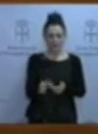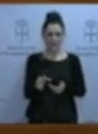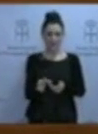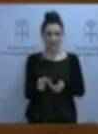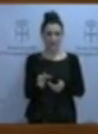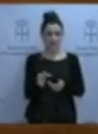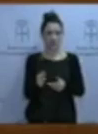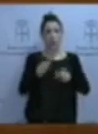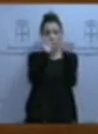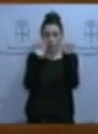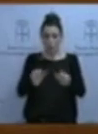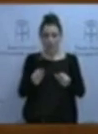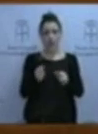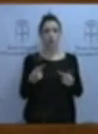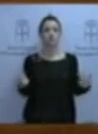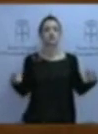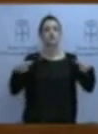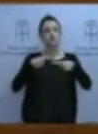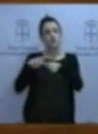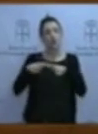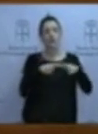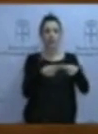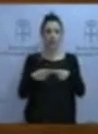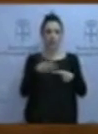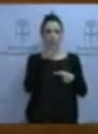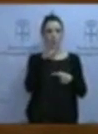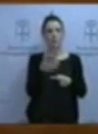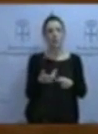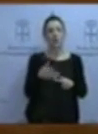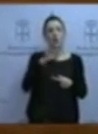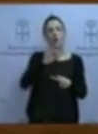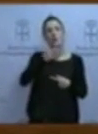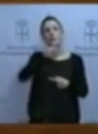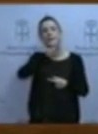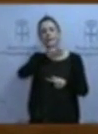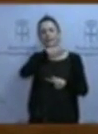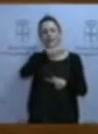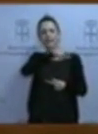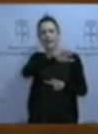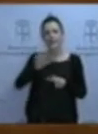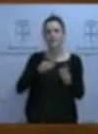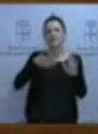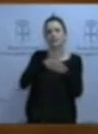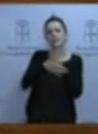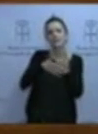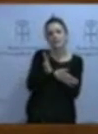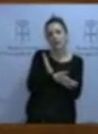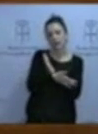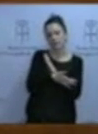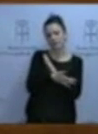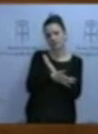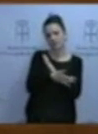modelo solidario en el que los overheads, que lle la parte de